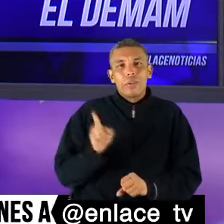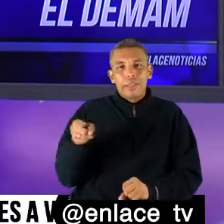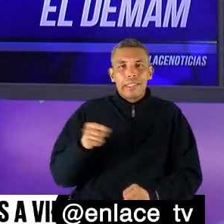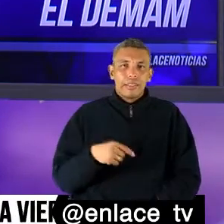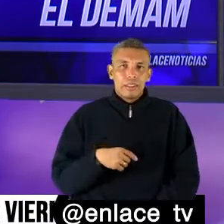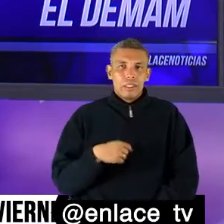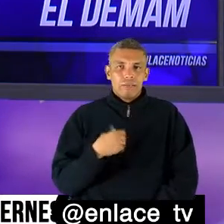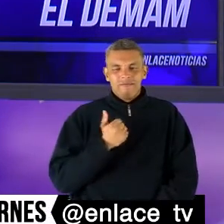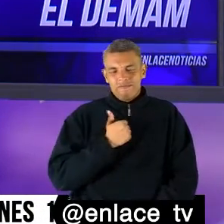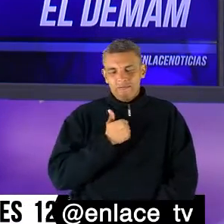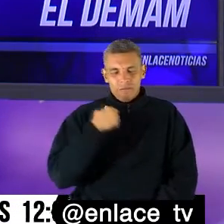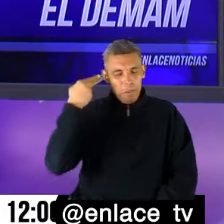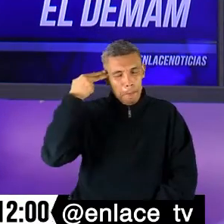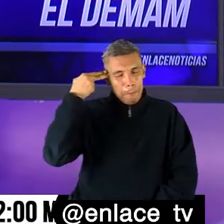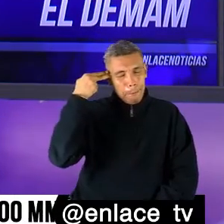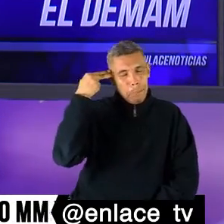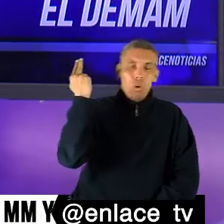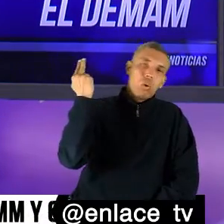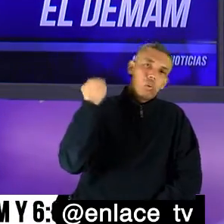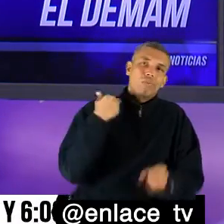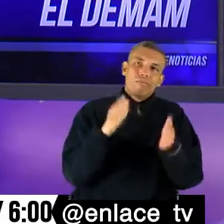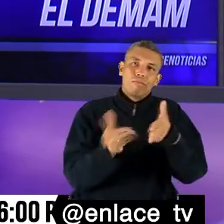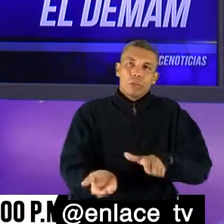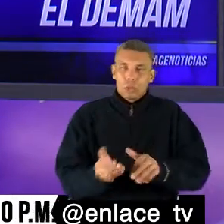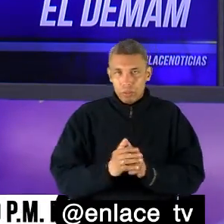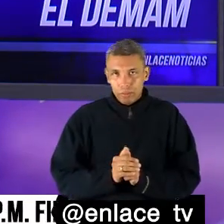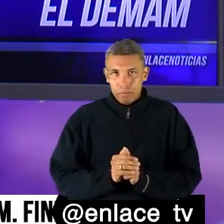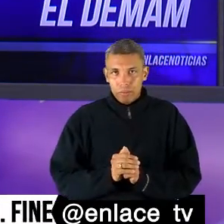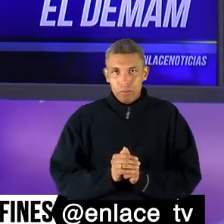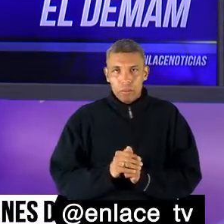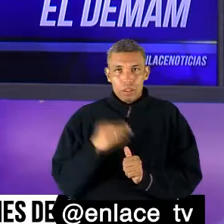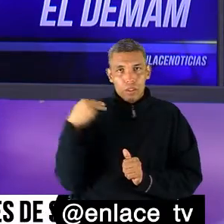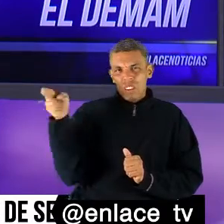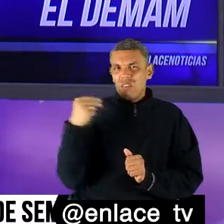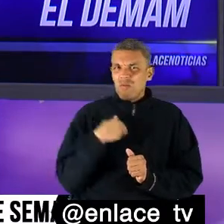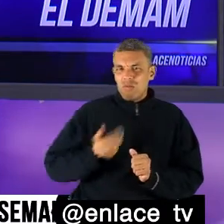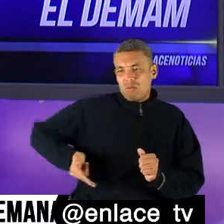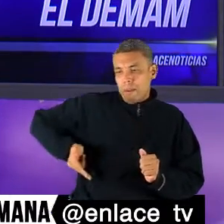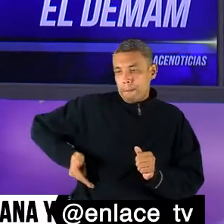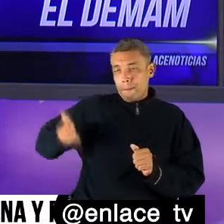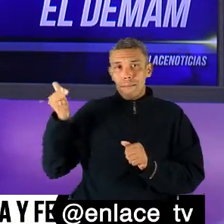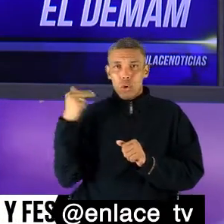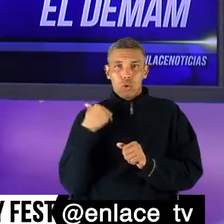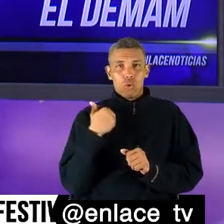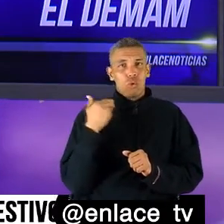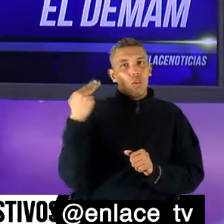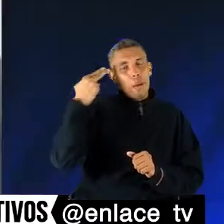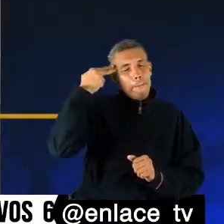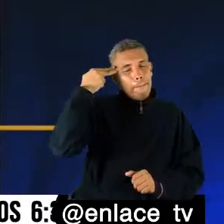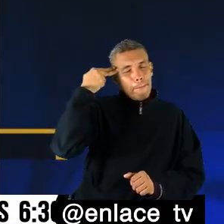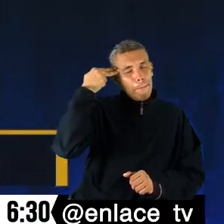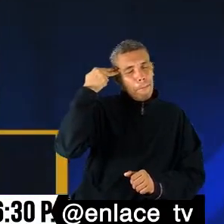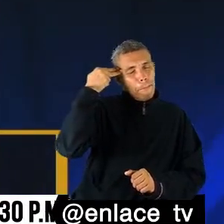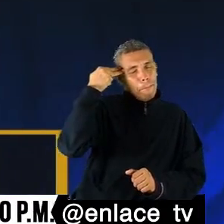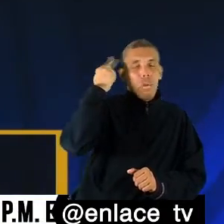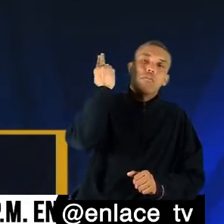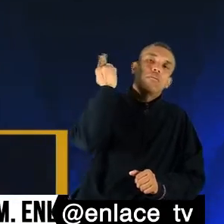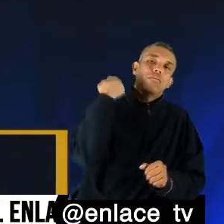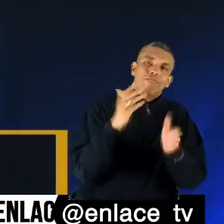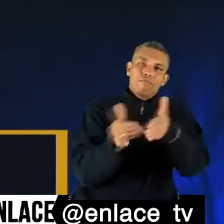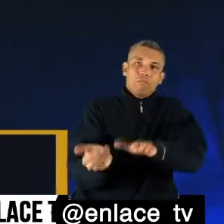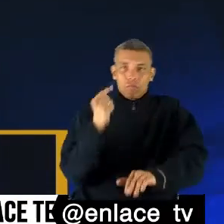Medio. Los hechos son materia de investigación. El joven se habría disparado con su arma de dotación. Como Daniel